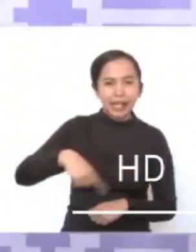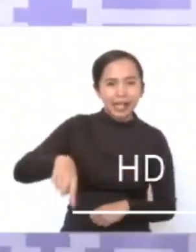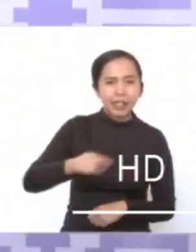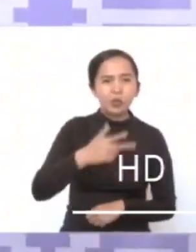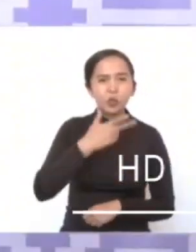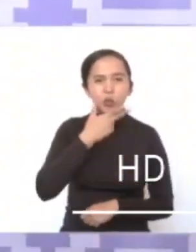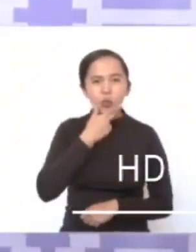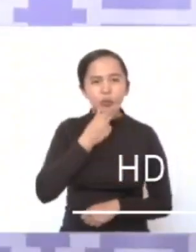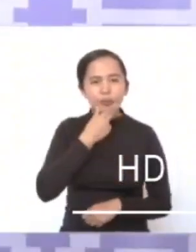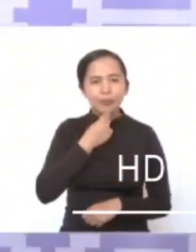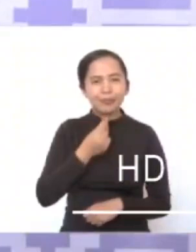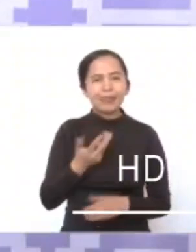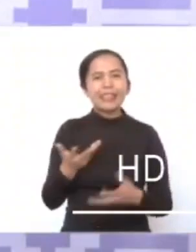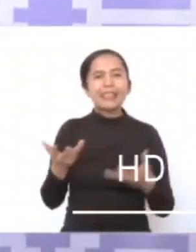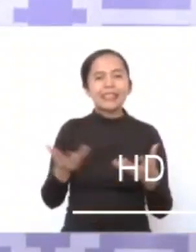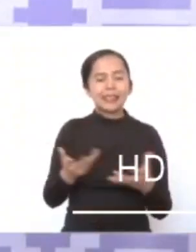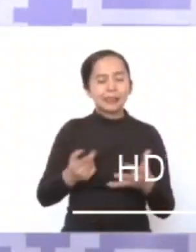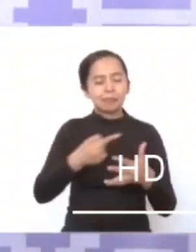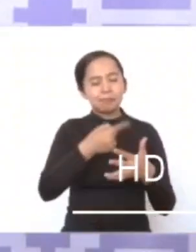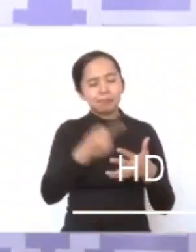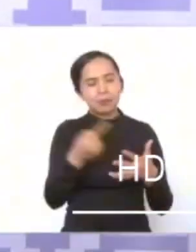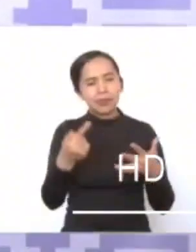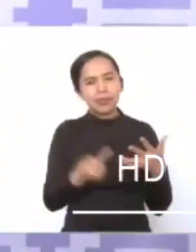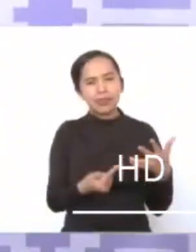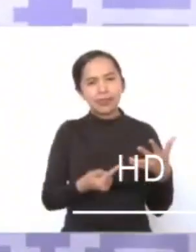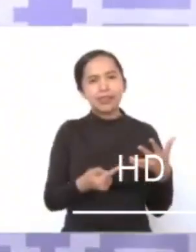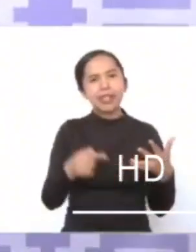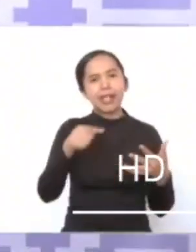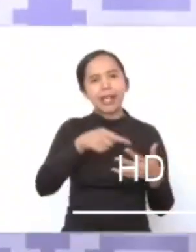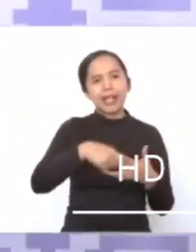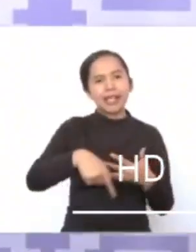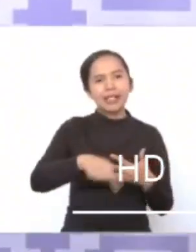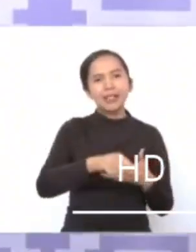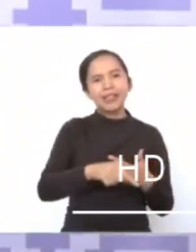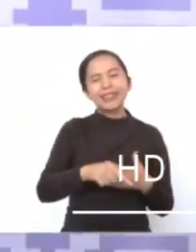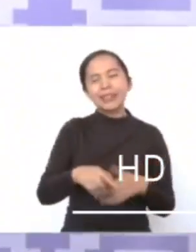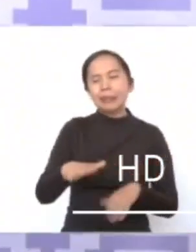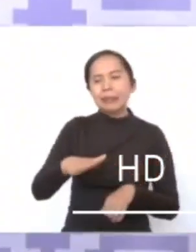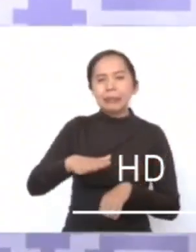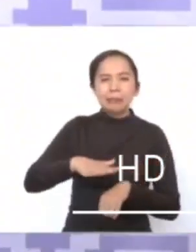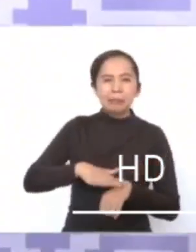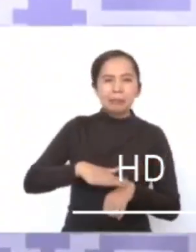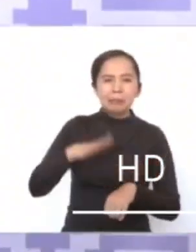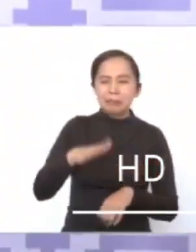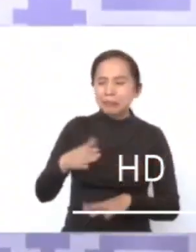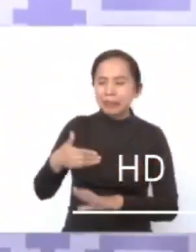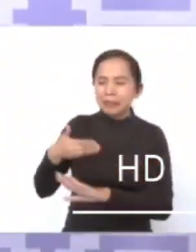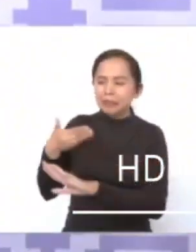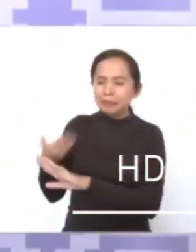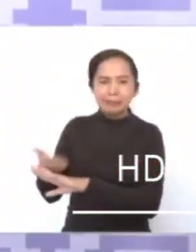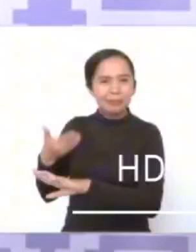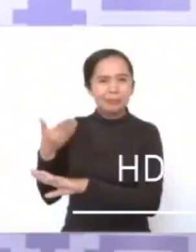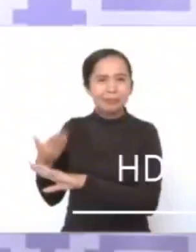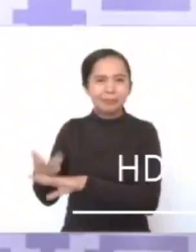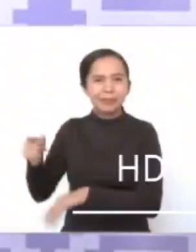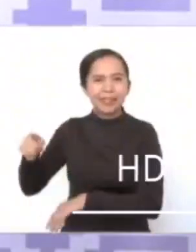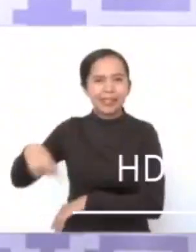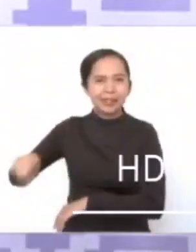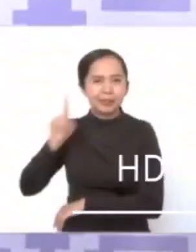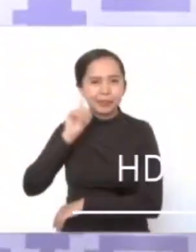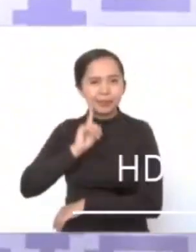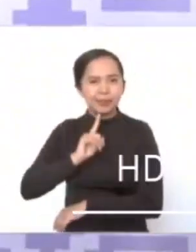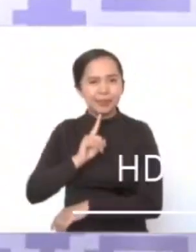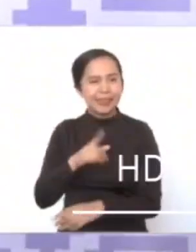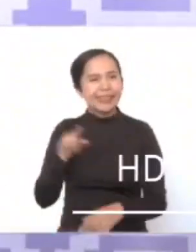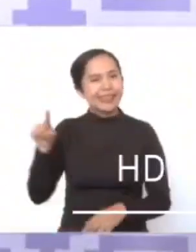varones respecto del papel que tienen como principales depredadores de aquello de lo cual las mujeres quieren alejarse